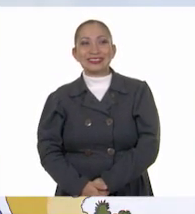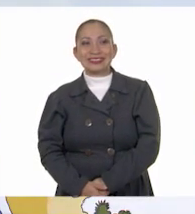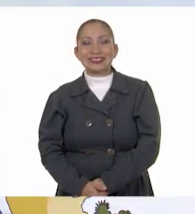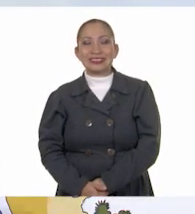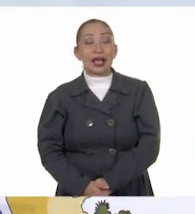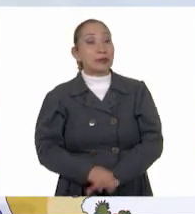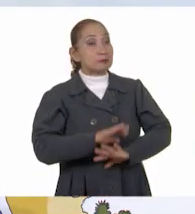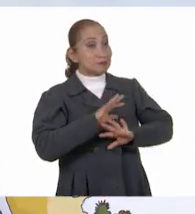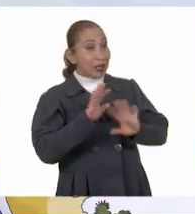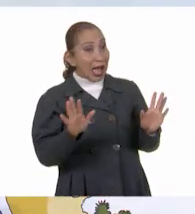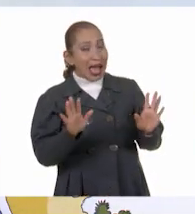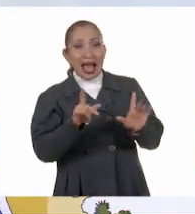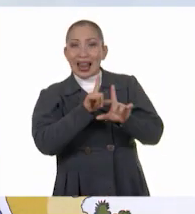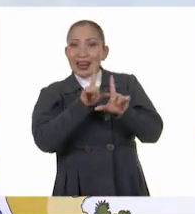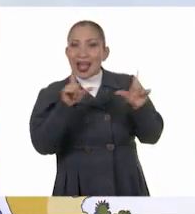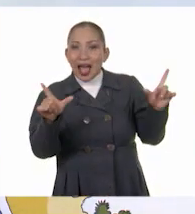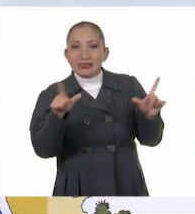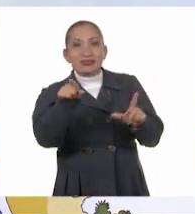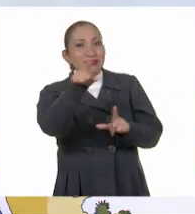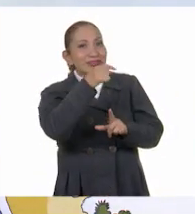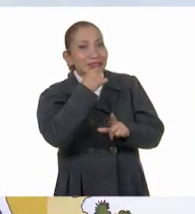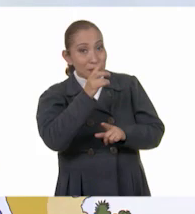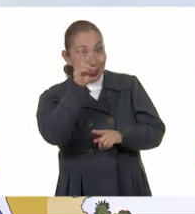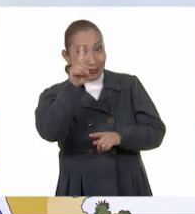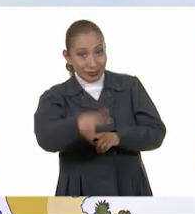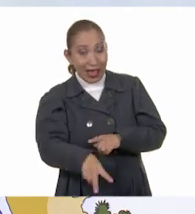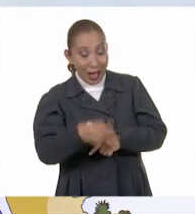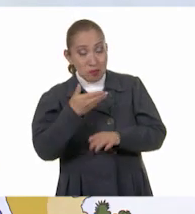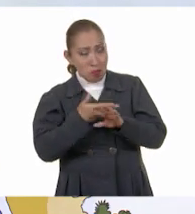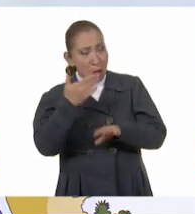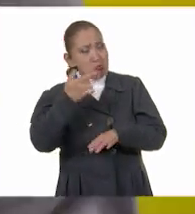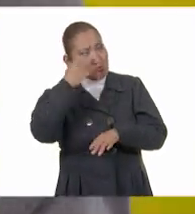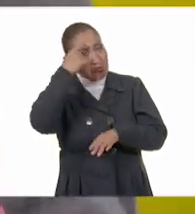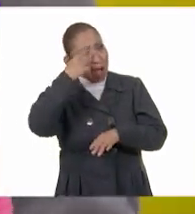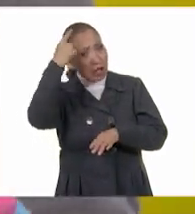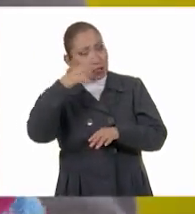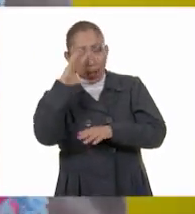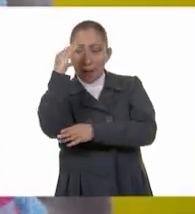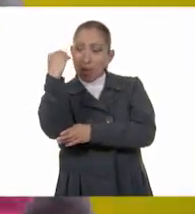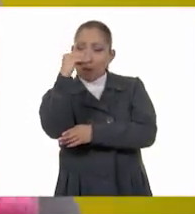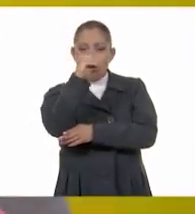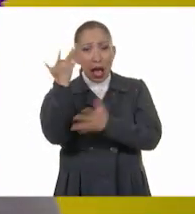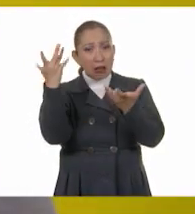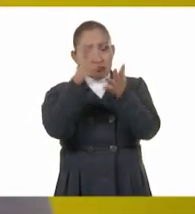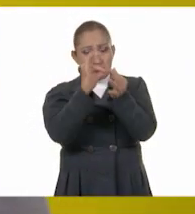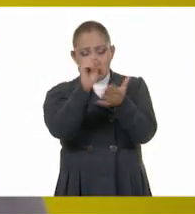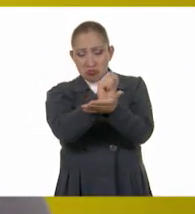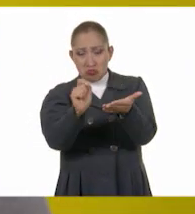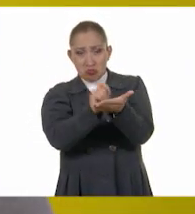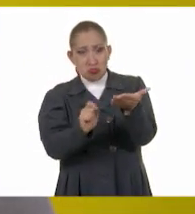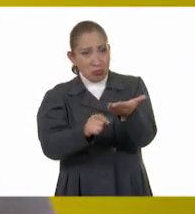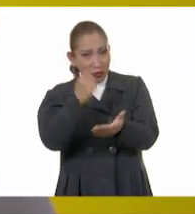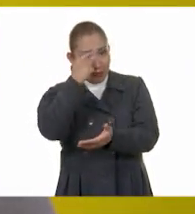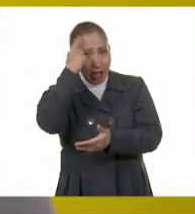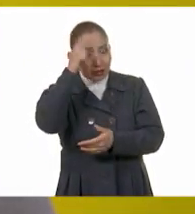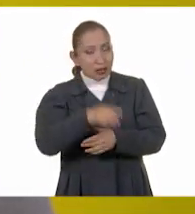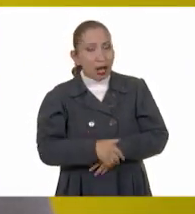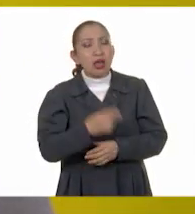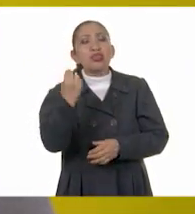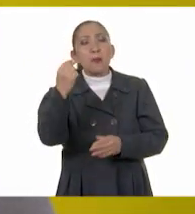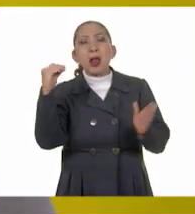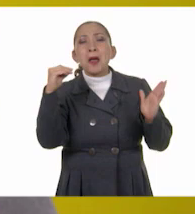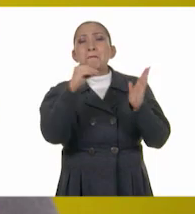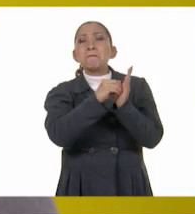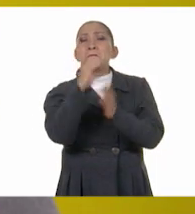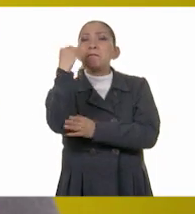Y ya quedó, Raulito. Niñas y niños, ¿verdad que fue muy sencillo hacer este instructivo? Miren, sí. ¿Y qué nombre le vamos